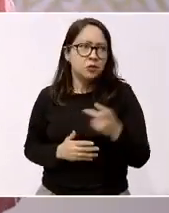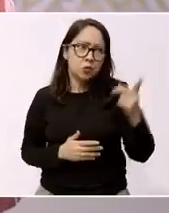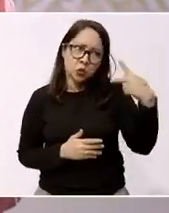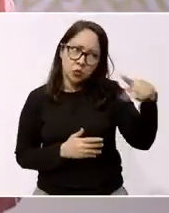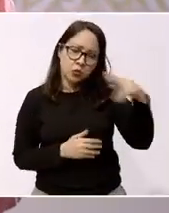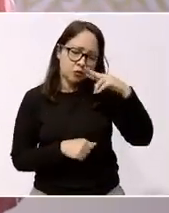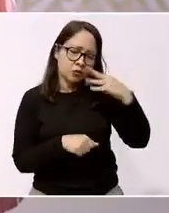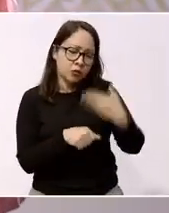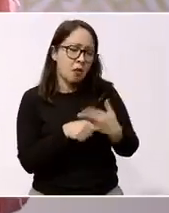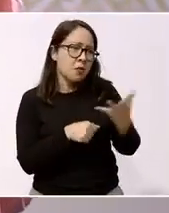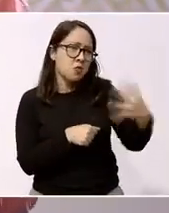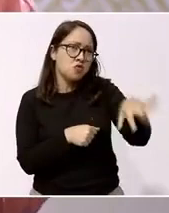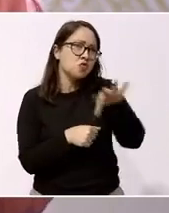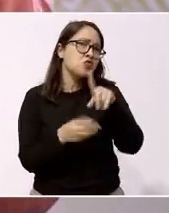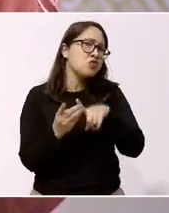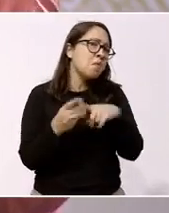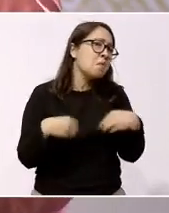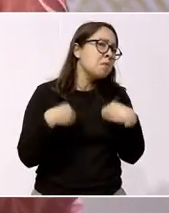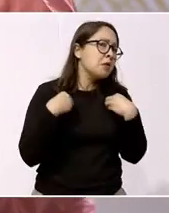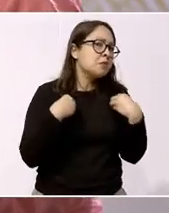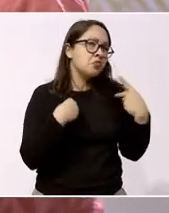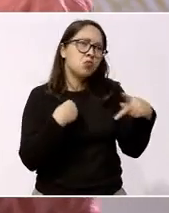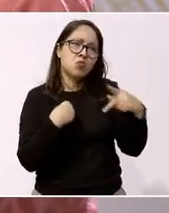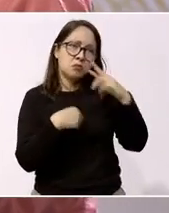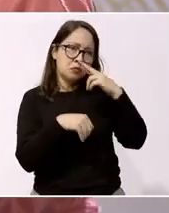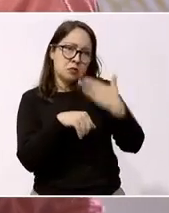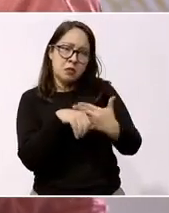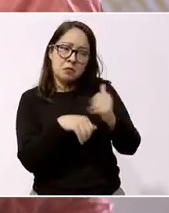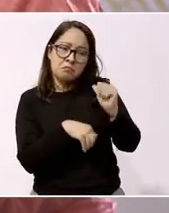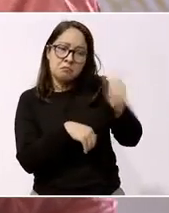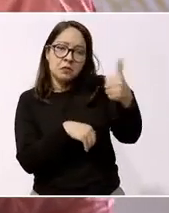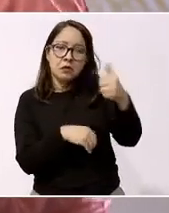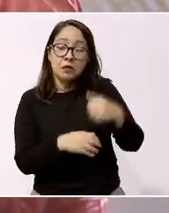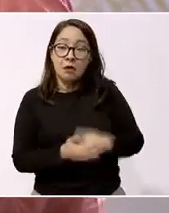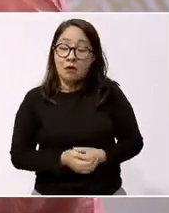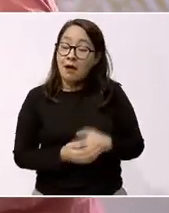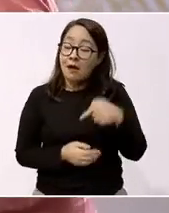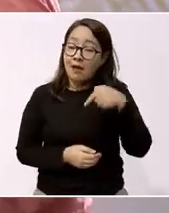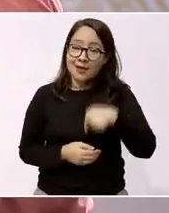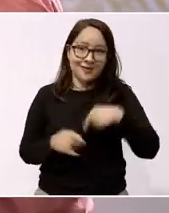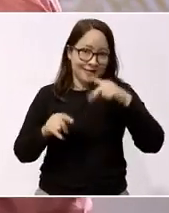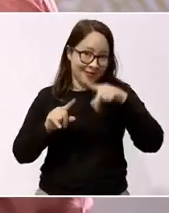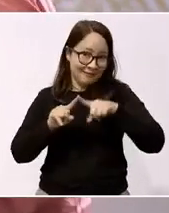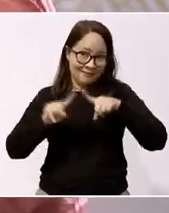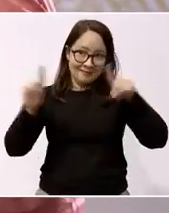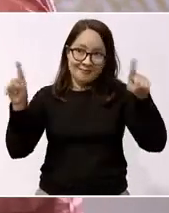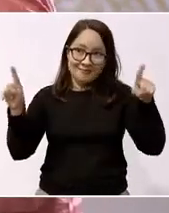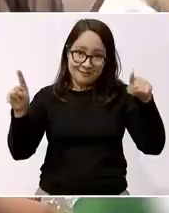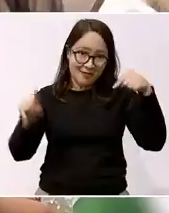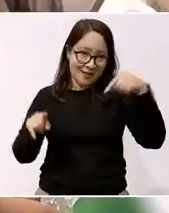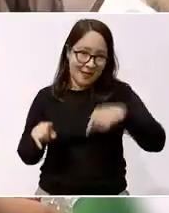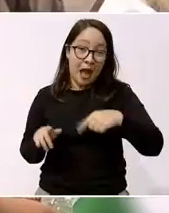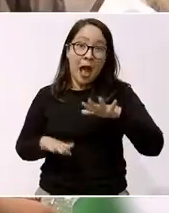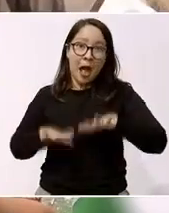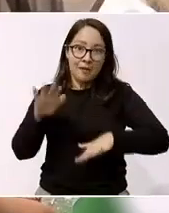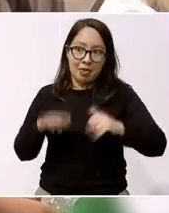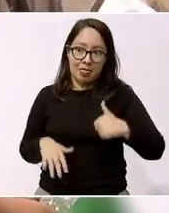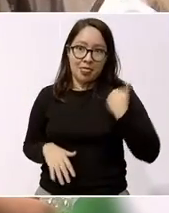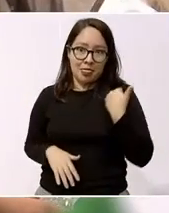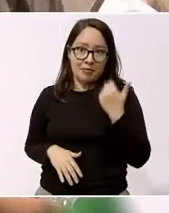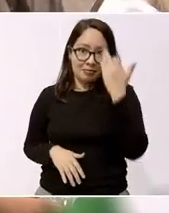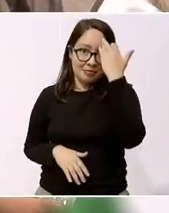búsquenle. Acá no es así, hasta abusan, se quedan más